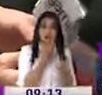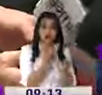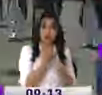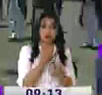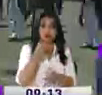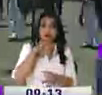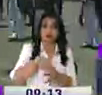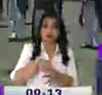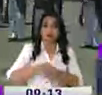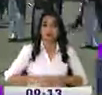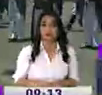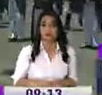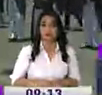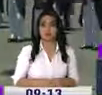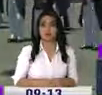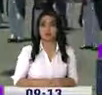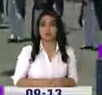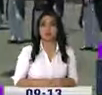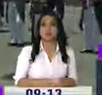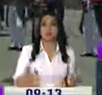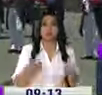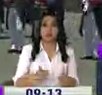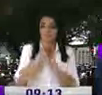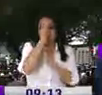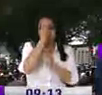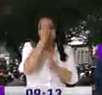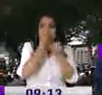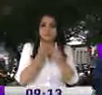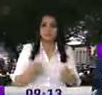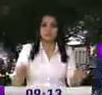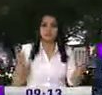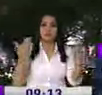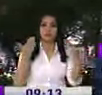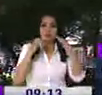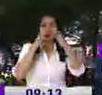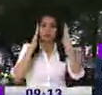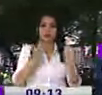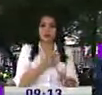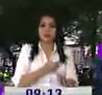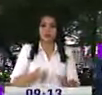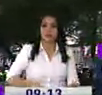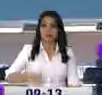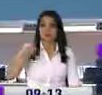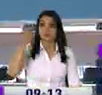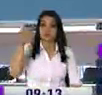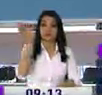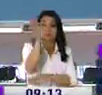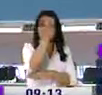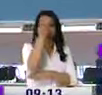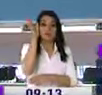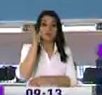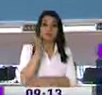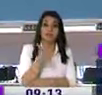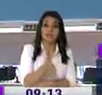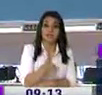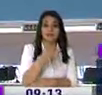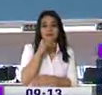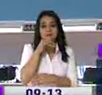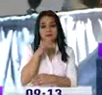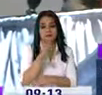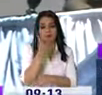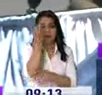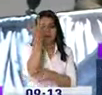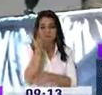en las urnas. En honor a la independencia de Guayaquil, el palacio estuvo adornado con la bandera celeste y blanco,